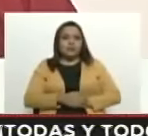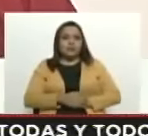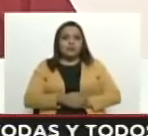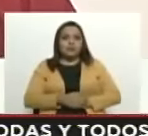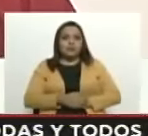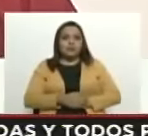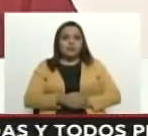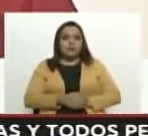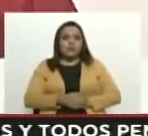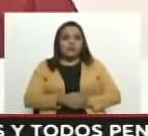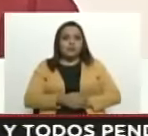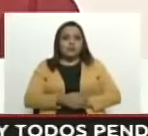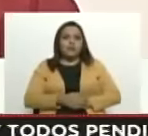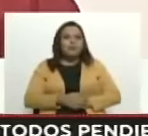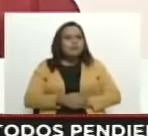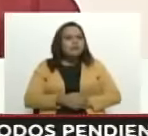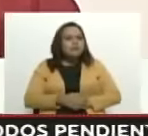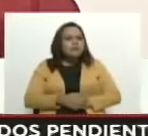ya estamos acostumbrados